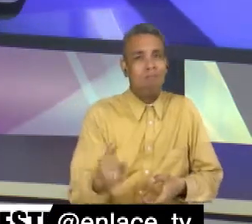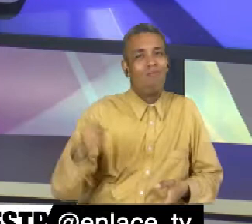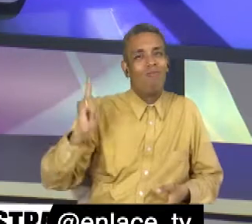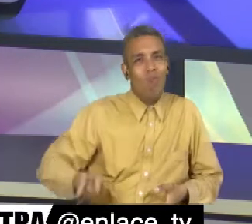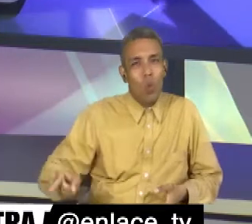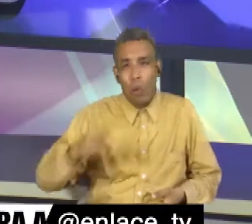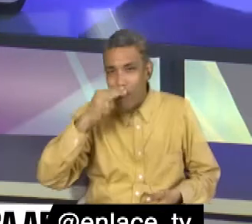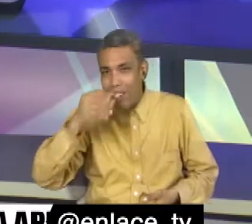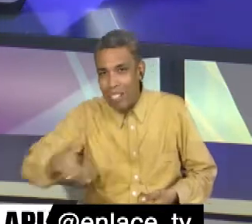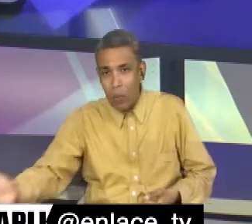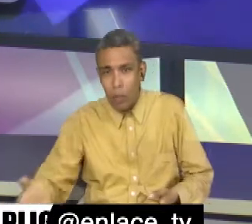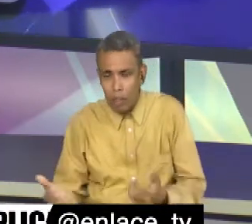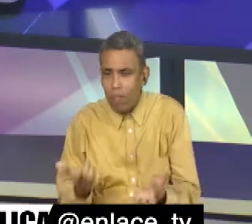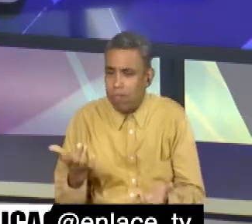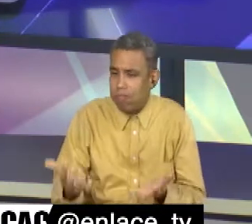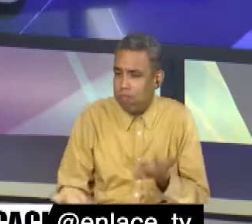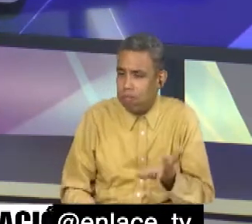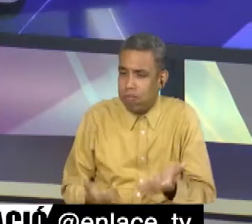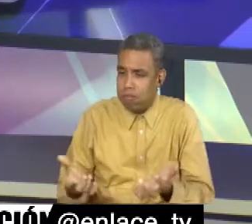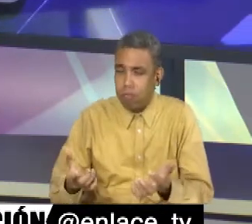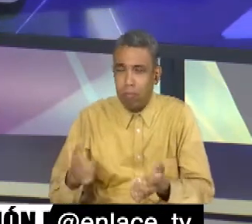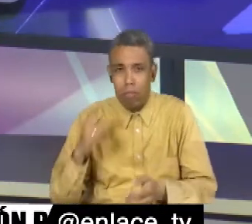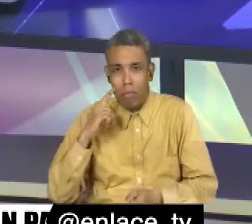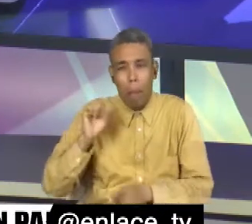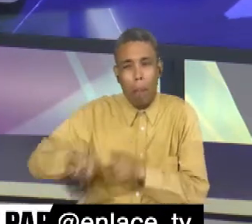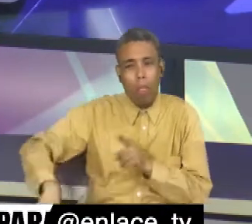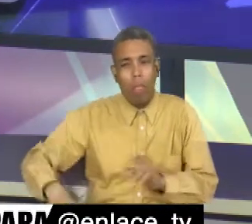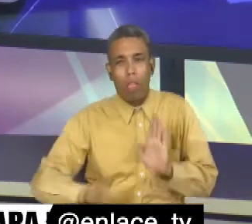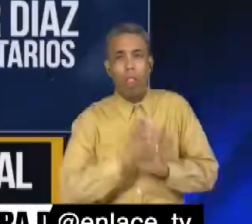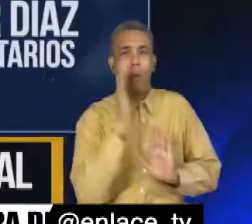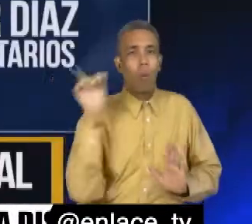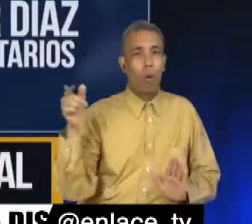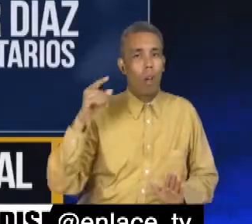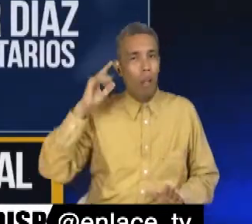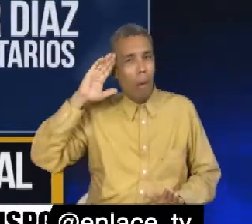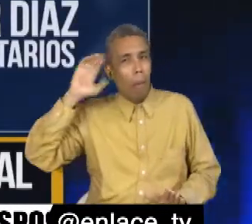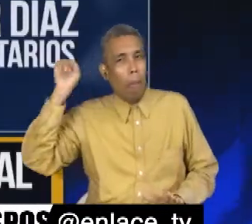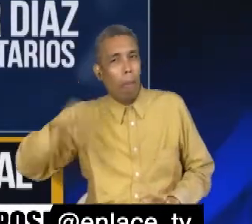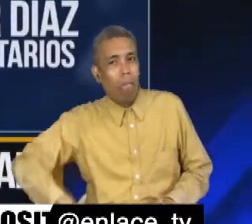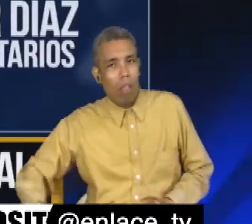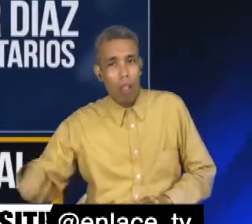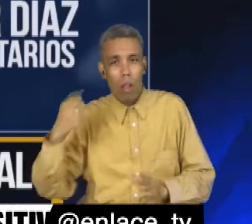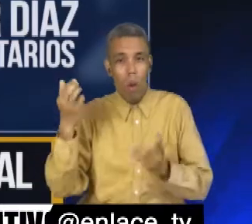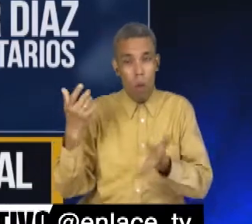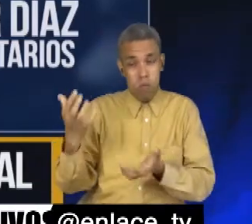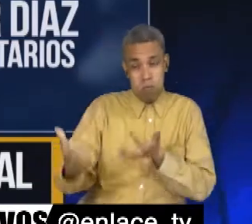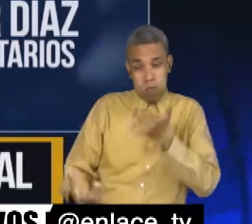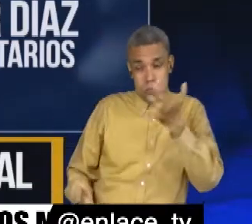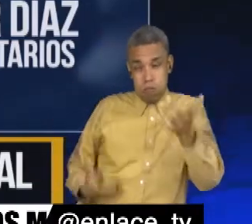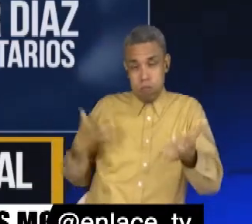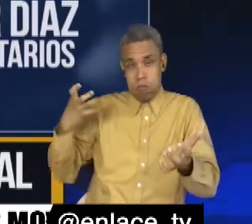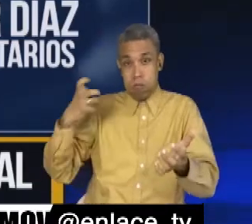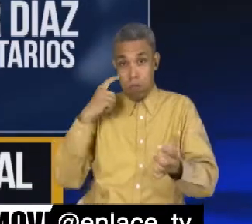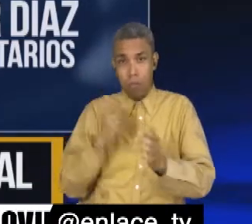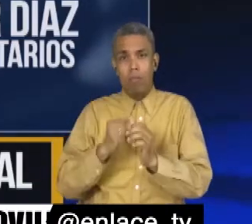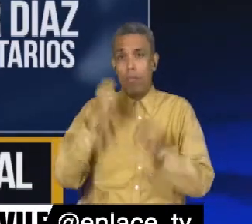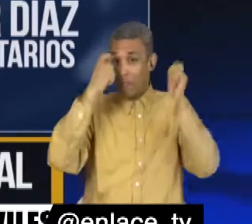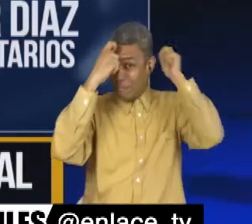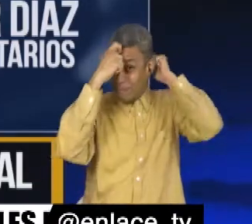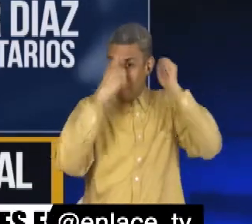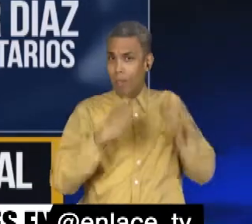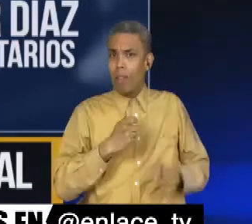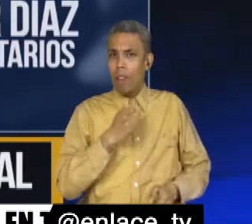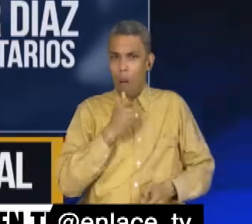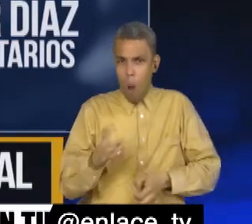alimentos que cocinaba en una de las viviendas afectadas. Bueno, se informan en el barrio Arenal de un incendio.